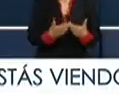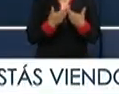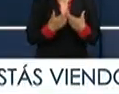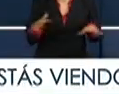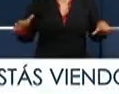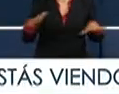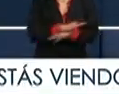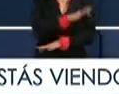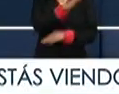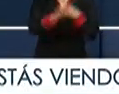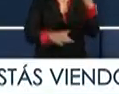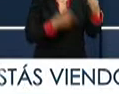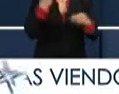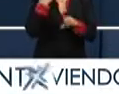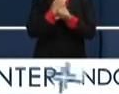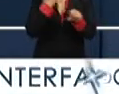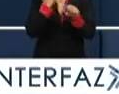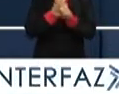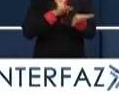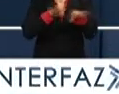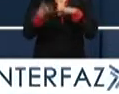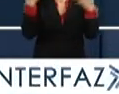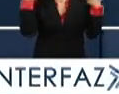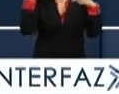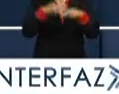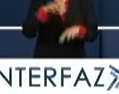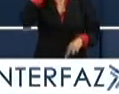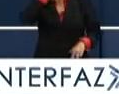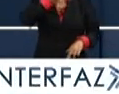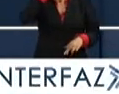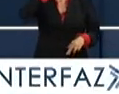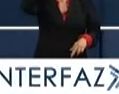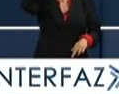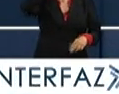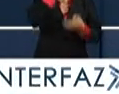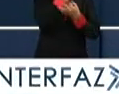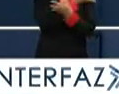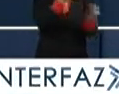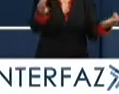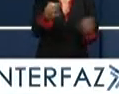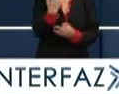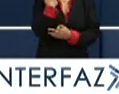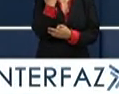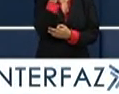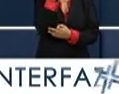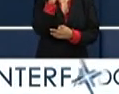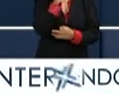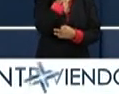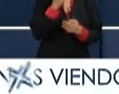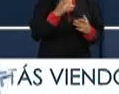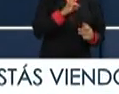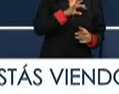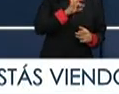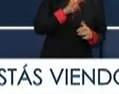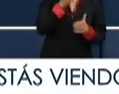que va a cambiar para siempre tu práctica docente. Súper rápido, el consejo que le darías a aquellos que no se han animado.